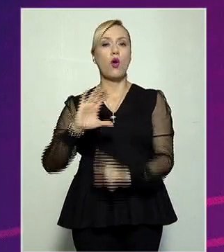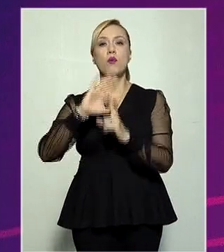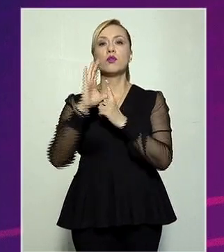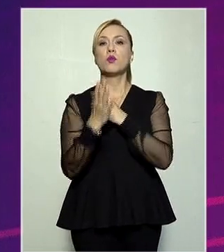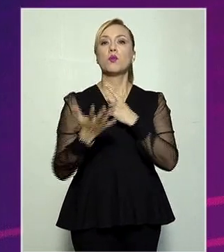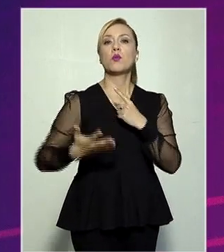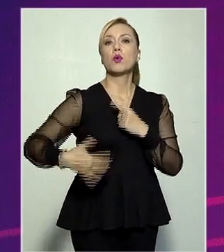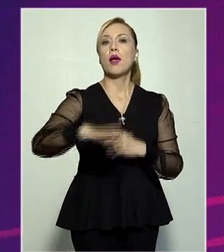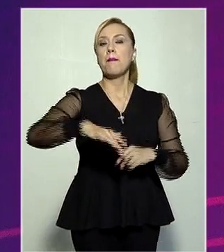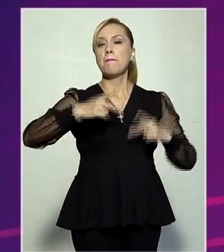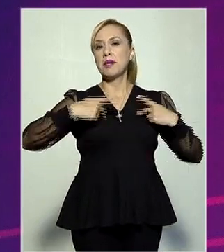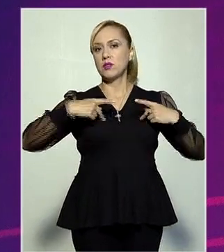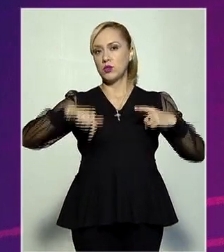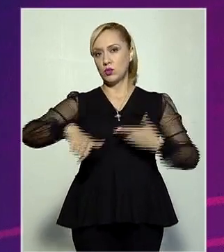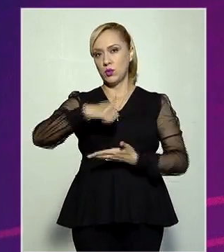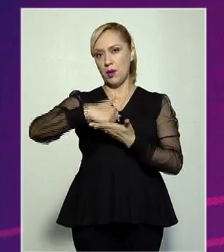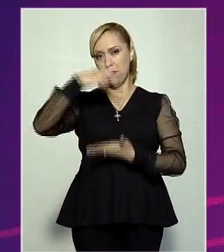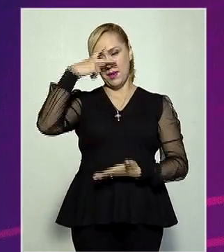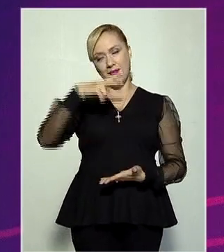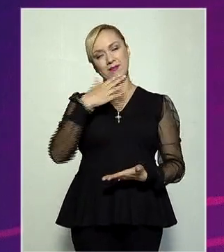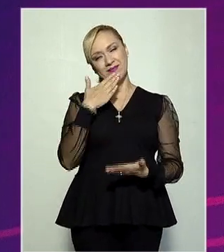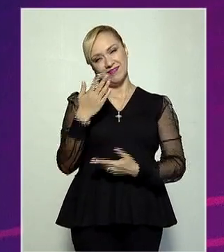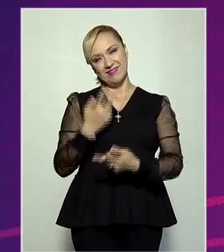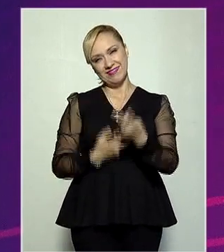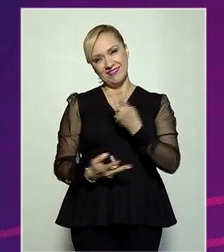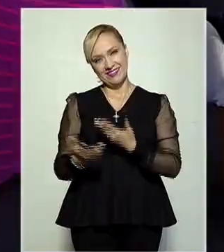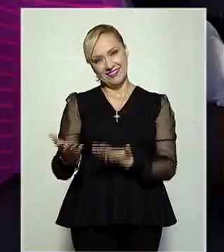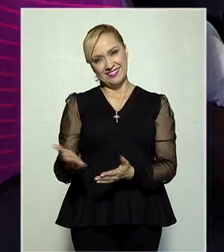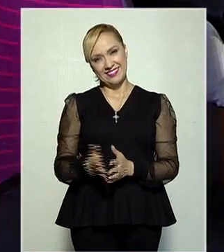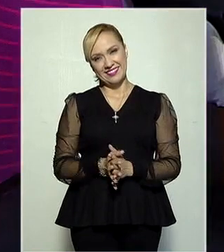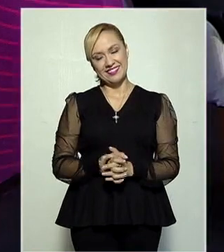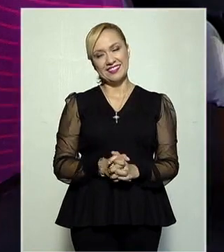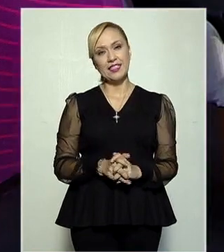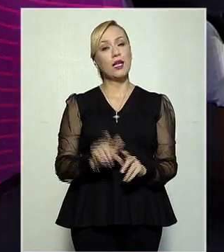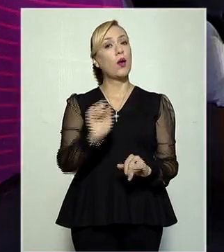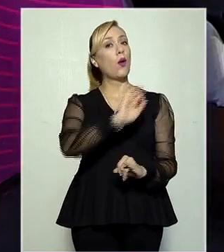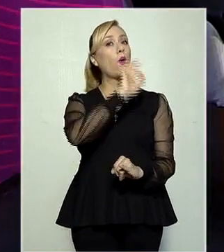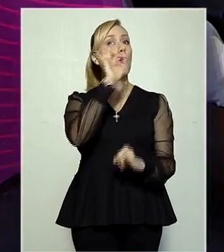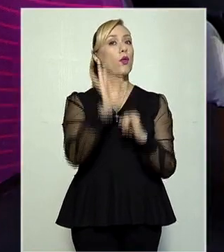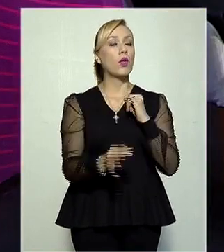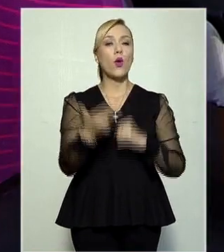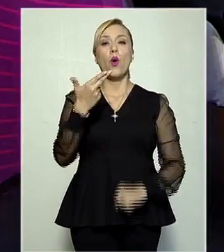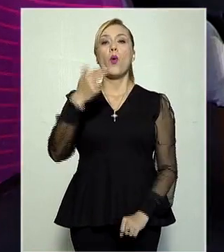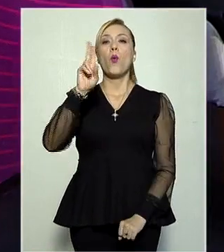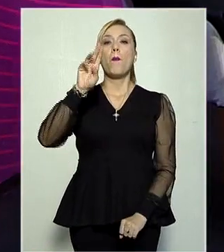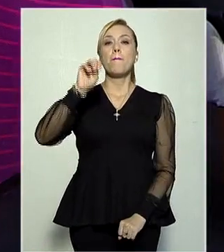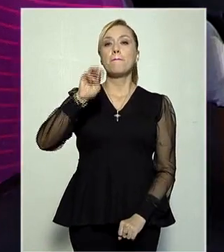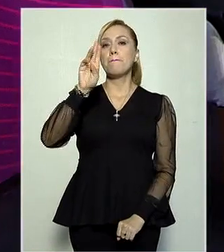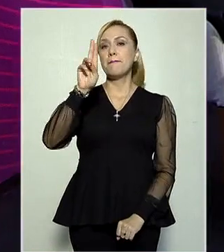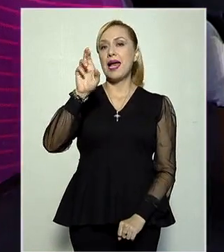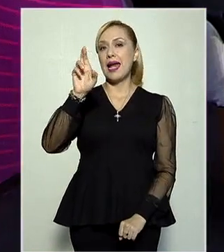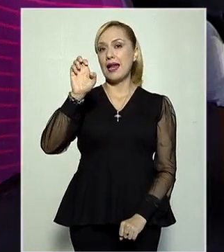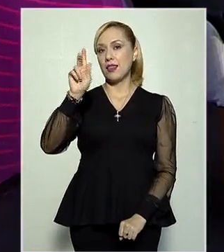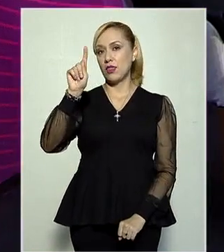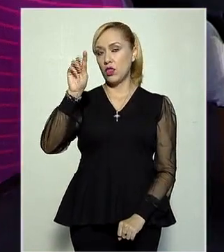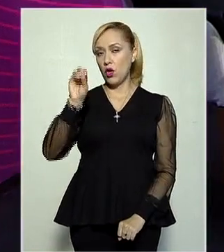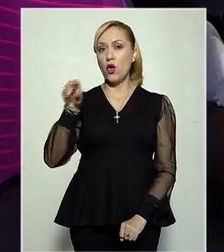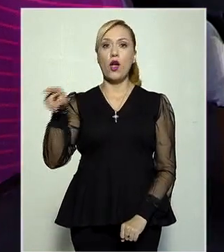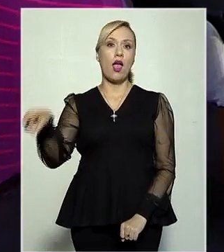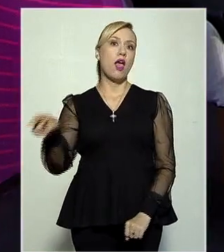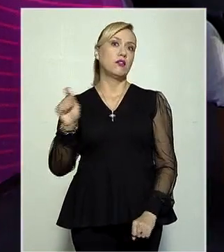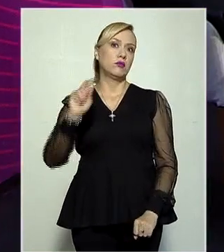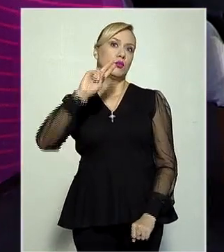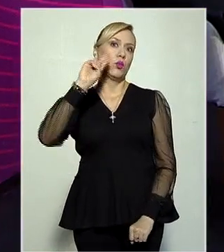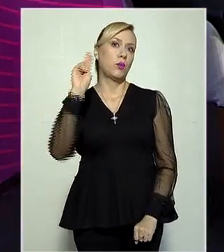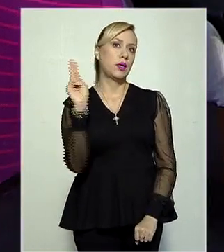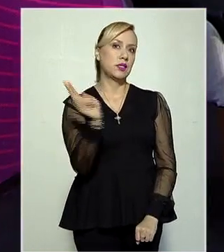de Personas de la Ciudad de México. Bienvenido, Fernando. Gracias. Por último, presento a Humberto Guerrero, quien es egresado de la Facultad de Derecho